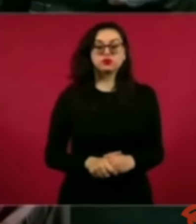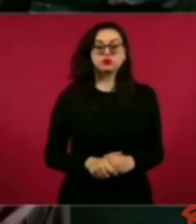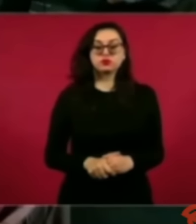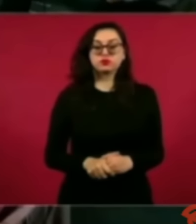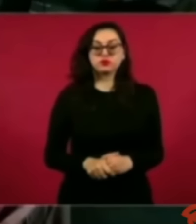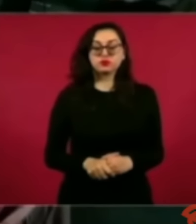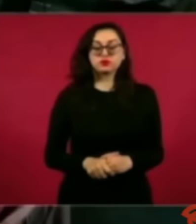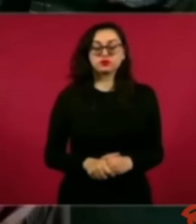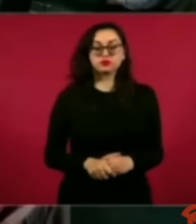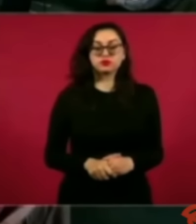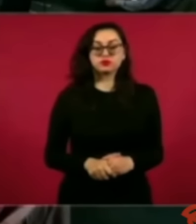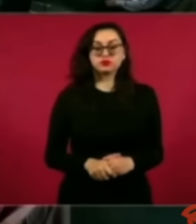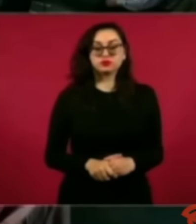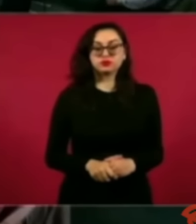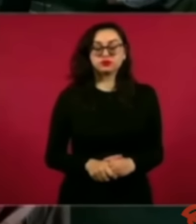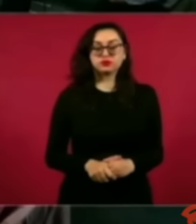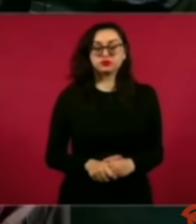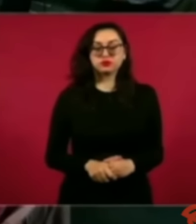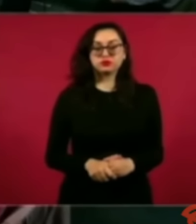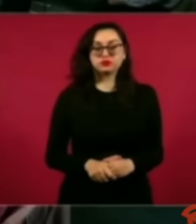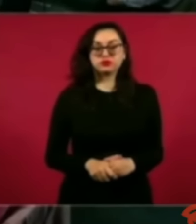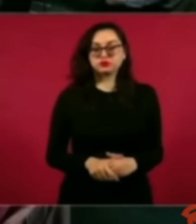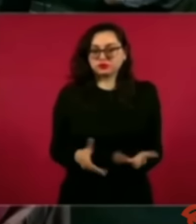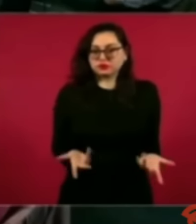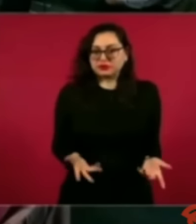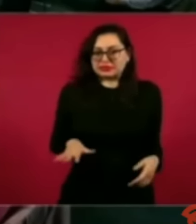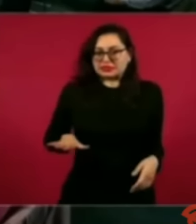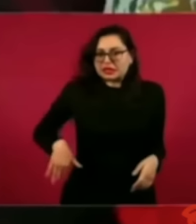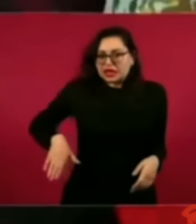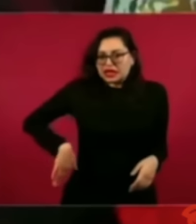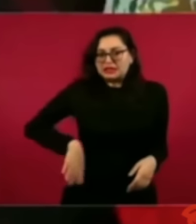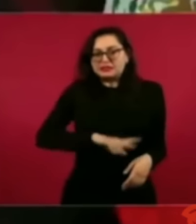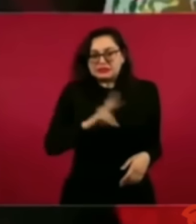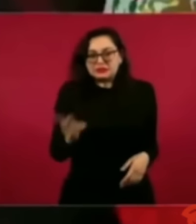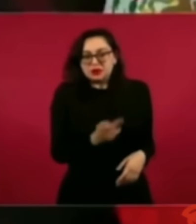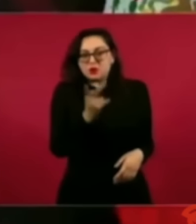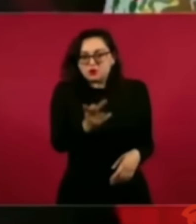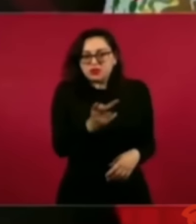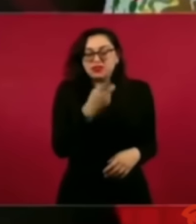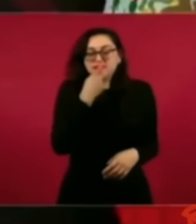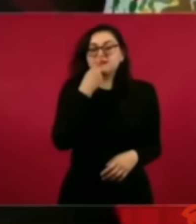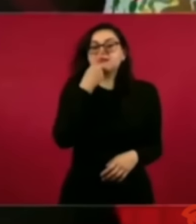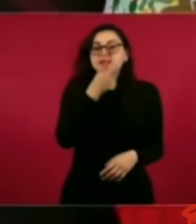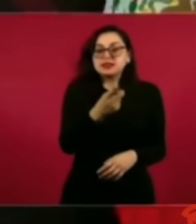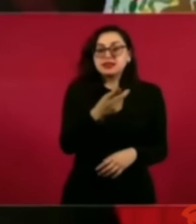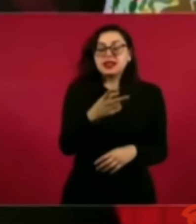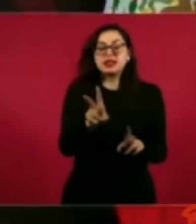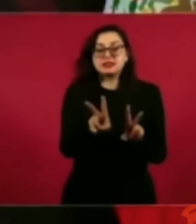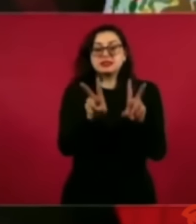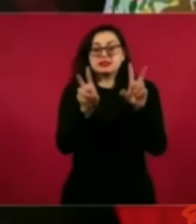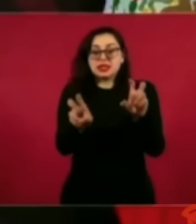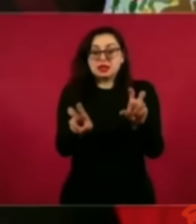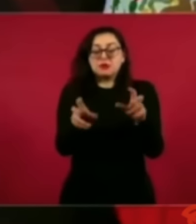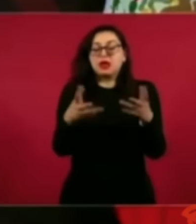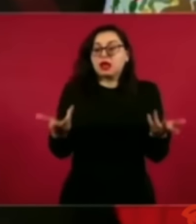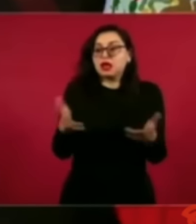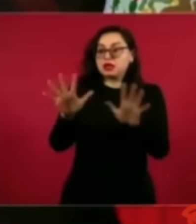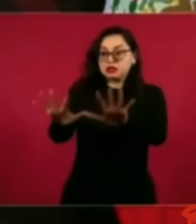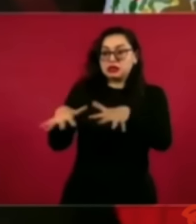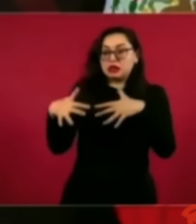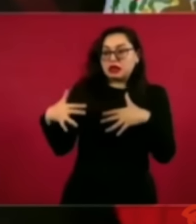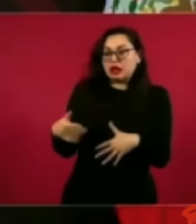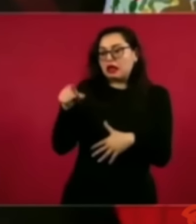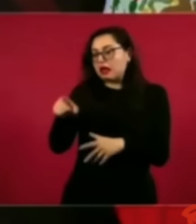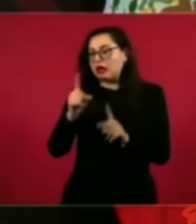No, lo que si cree que hay sobrerrepresentación, ¿sí? Y que si